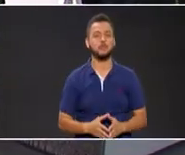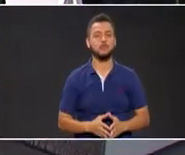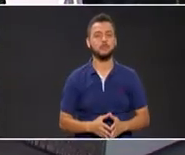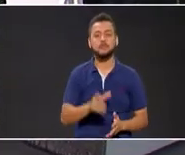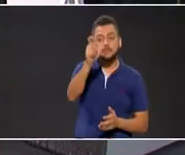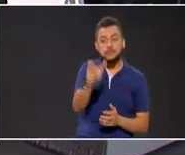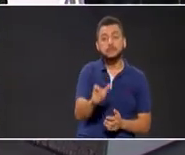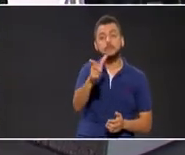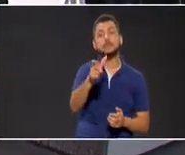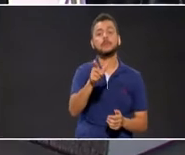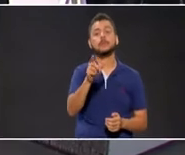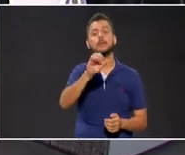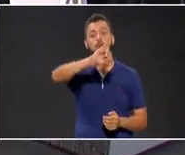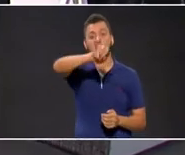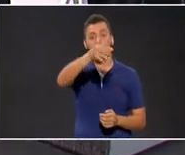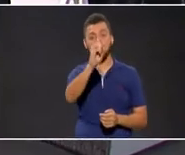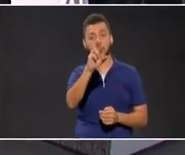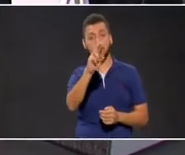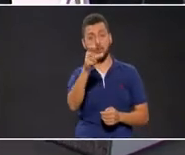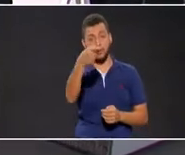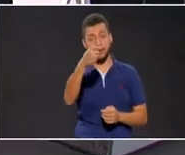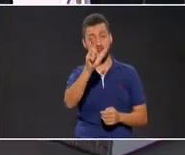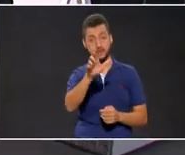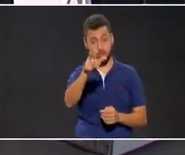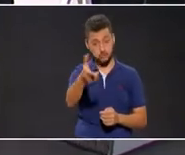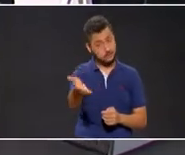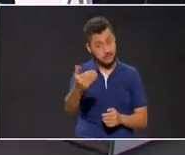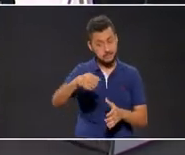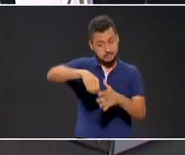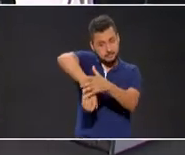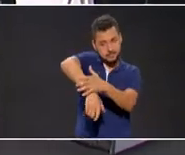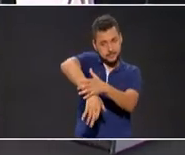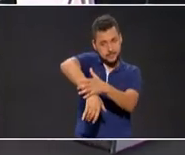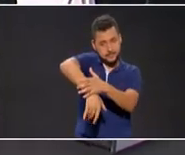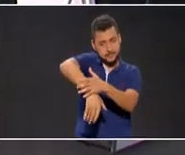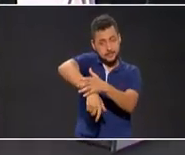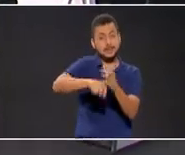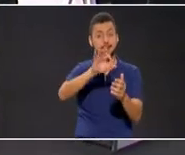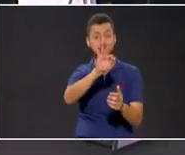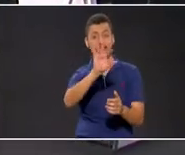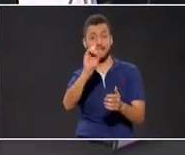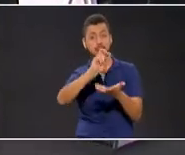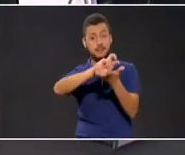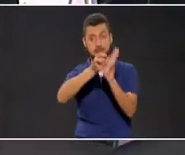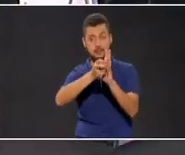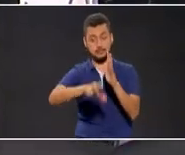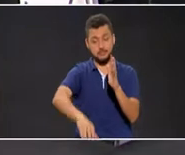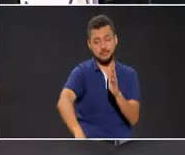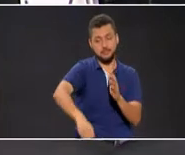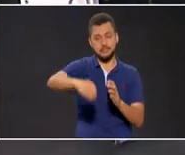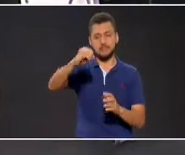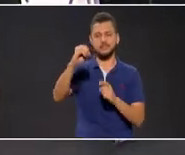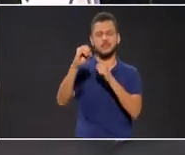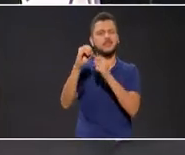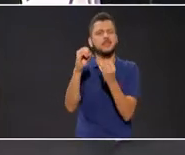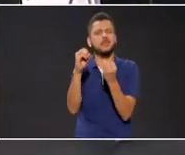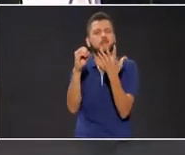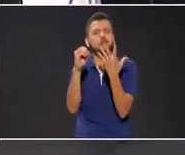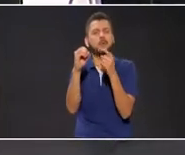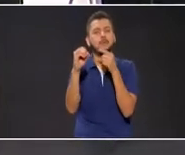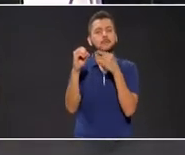jorge gutiérrez escoge la balota tiene 30 segundos para responder para preguntar y a